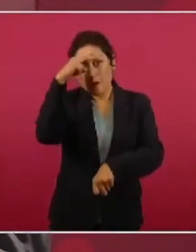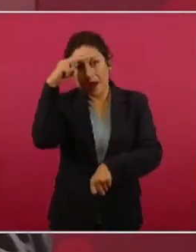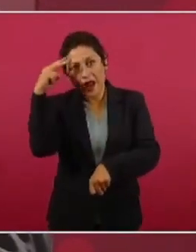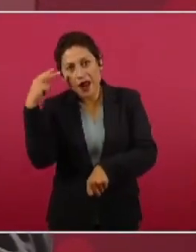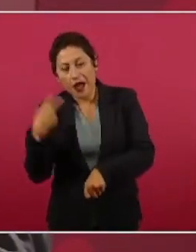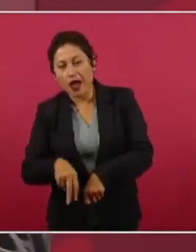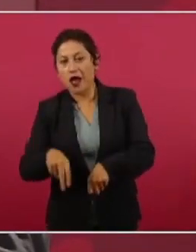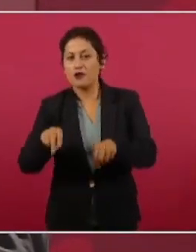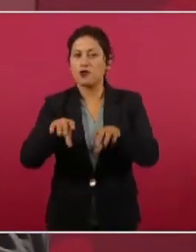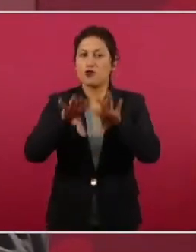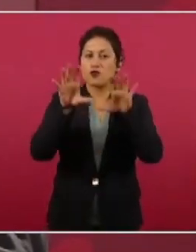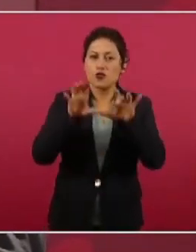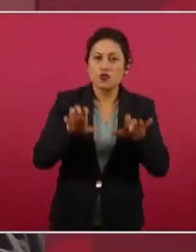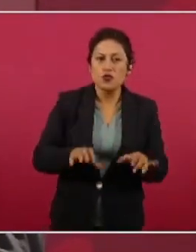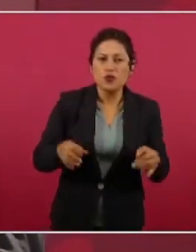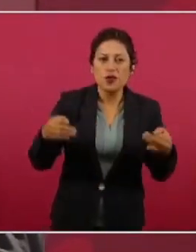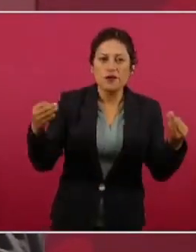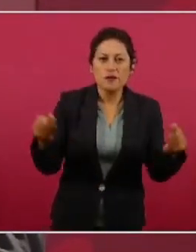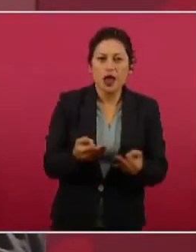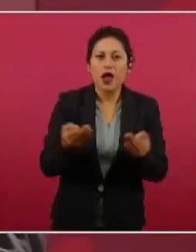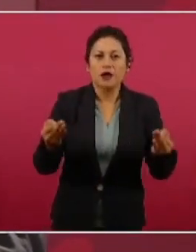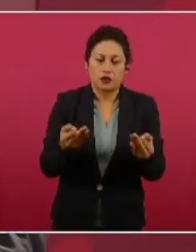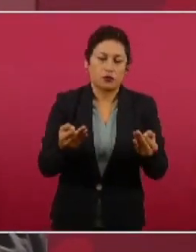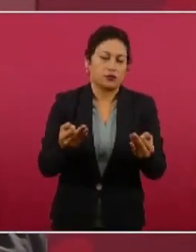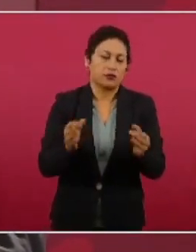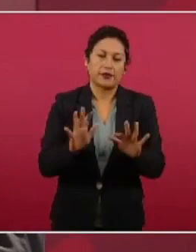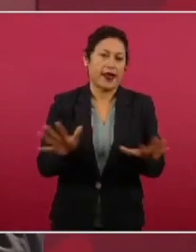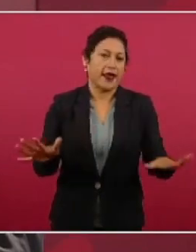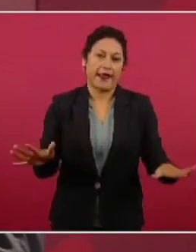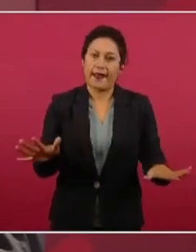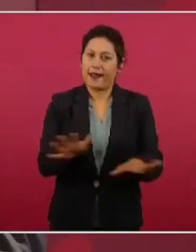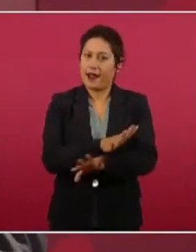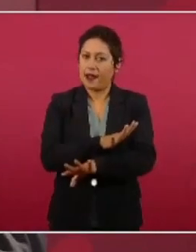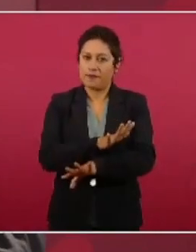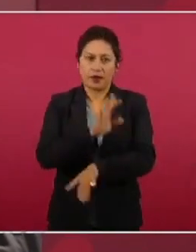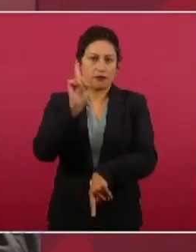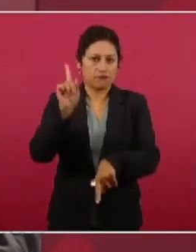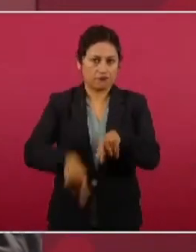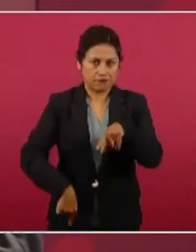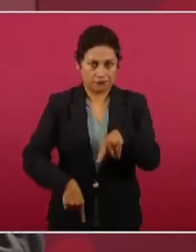a lo de antes y